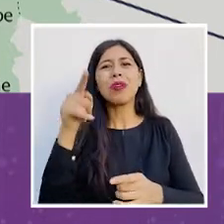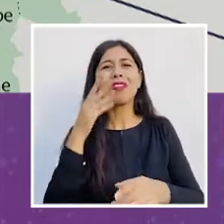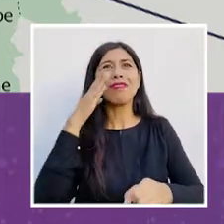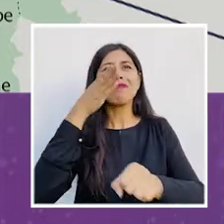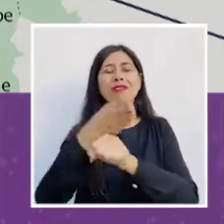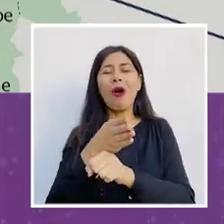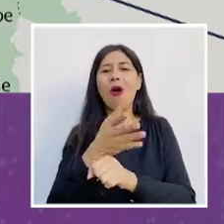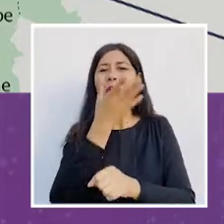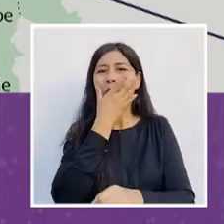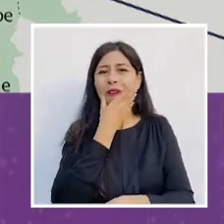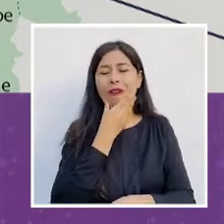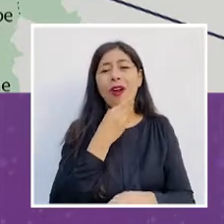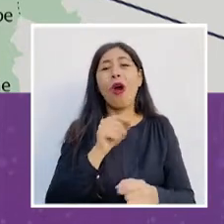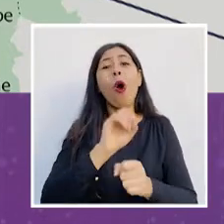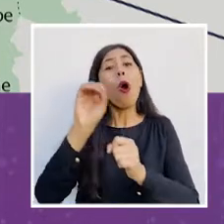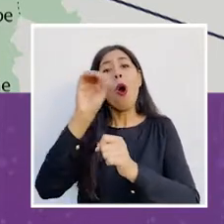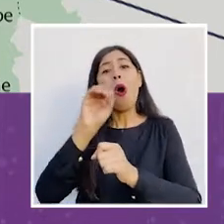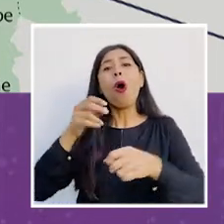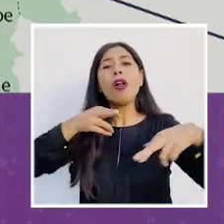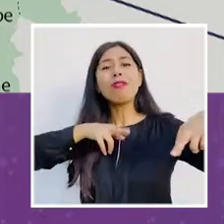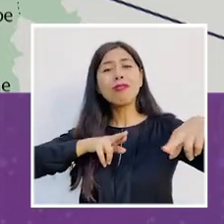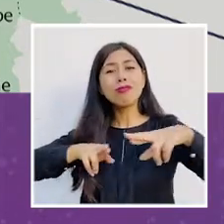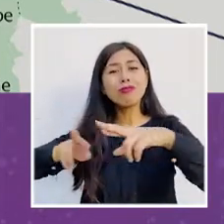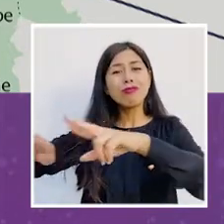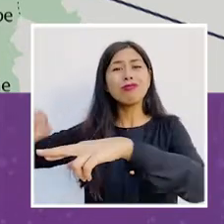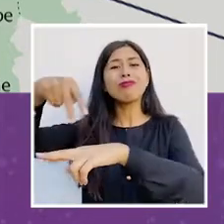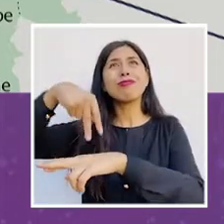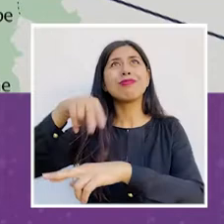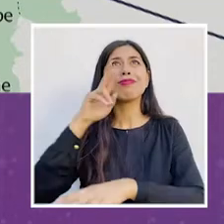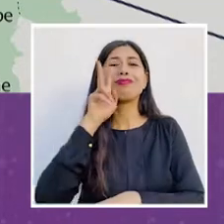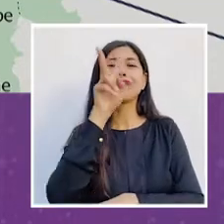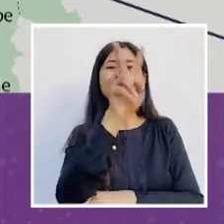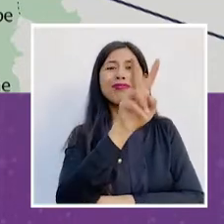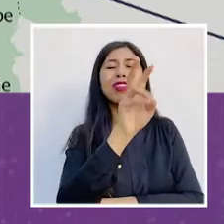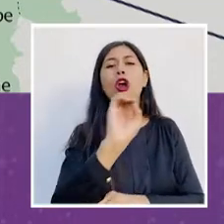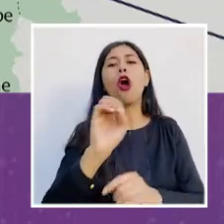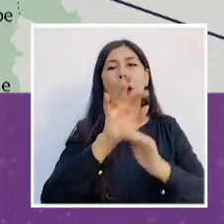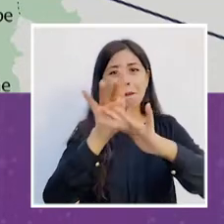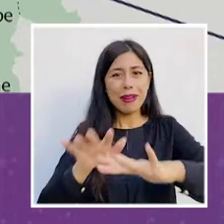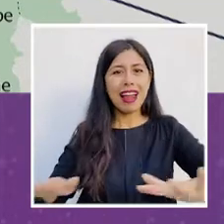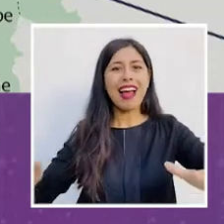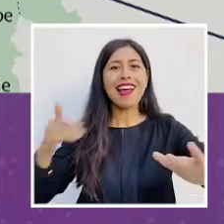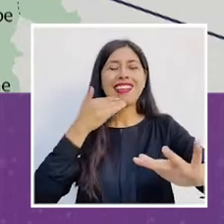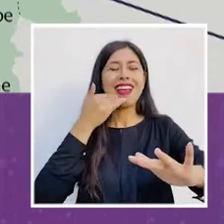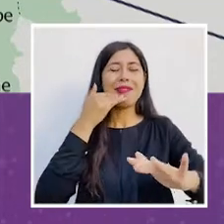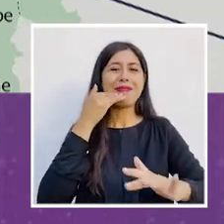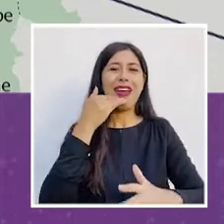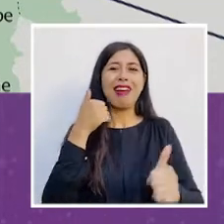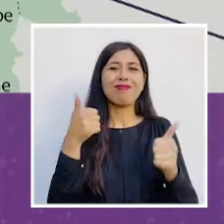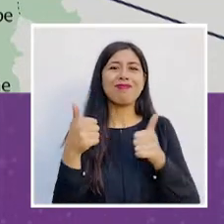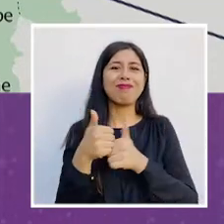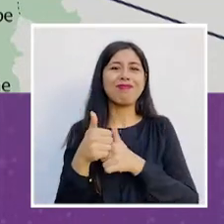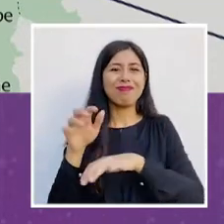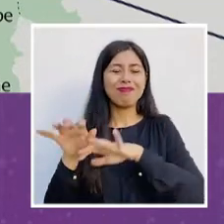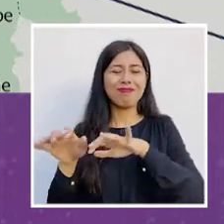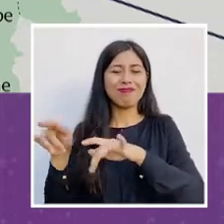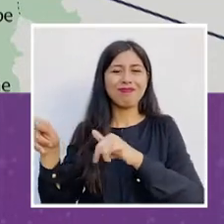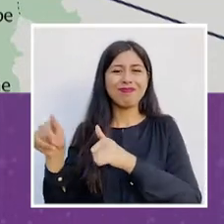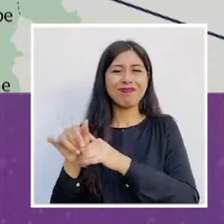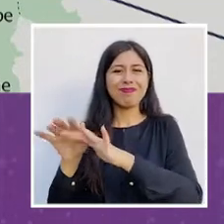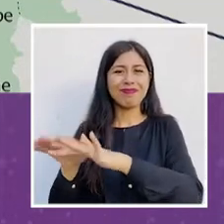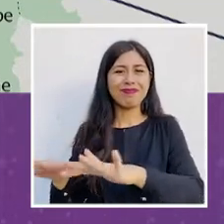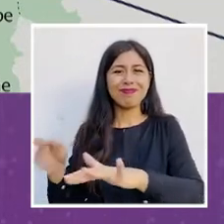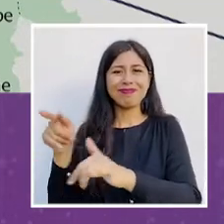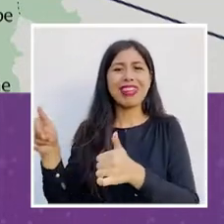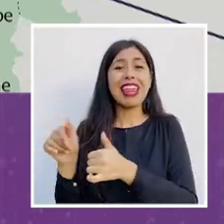zona lacustre, o riberas de ríos o las mismas playas de la costa araucanía si deciden hacerlo